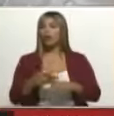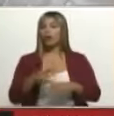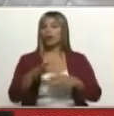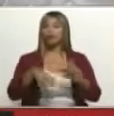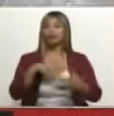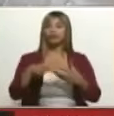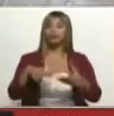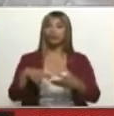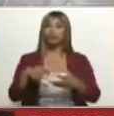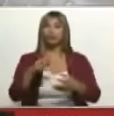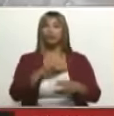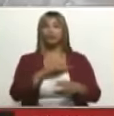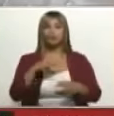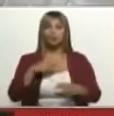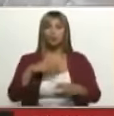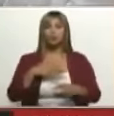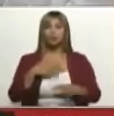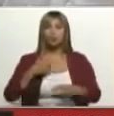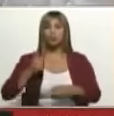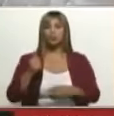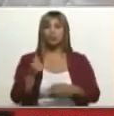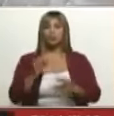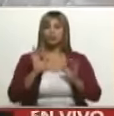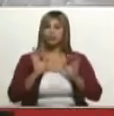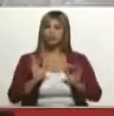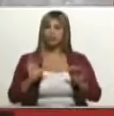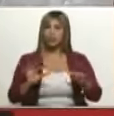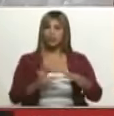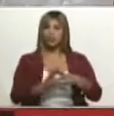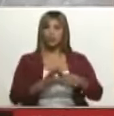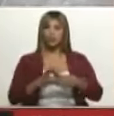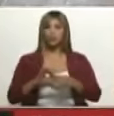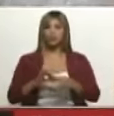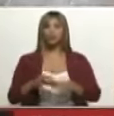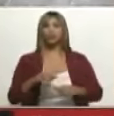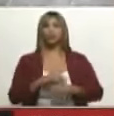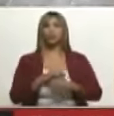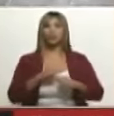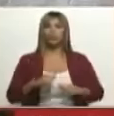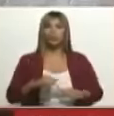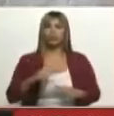orden, nosotros, pues, en concreta unión, ¿verdad?,